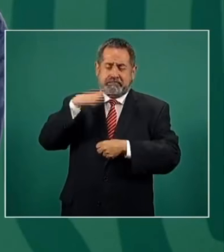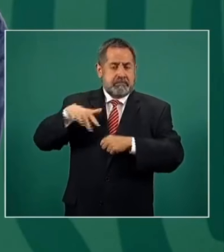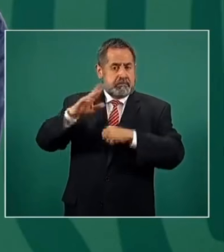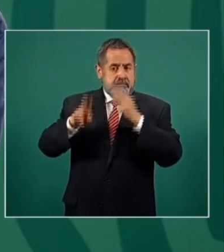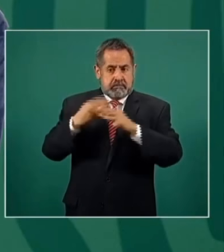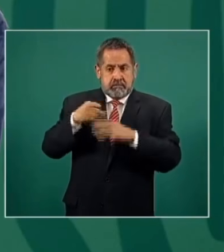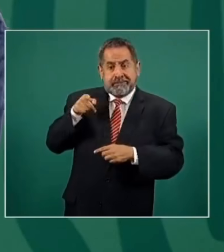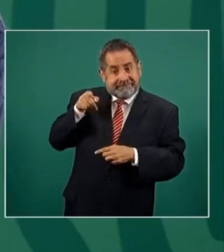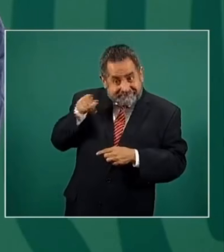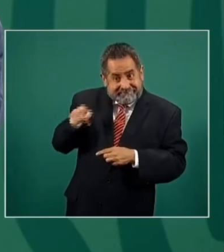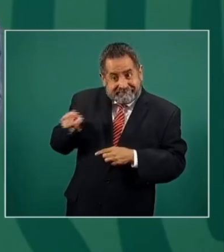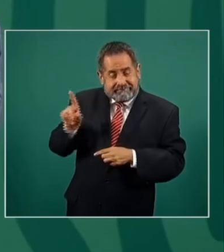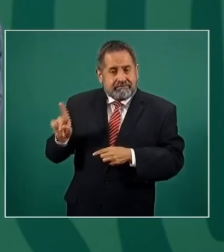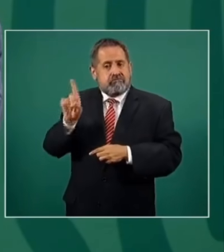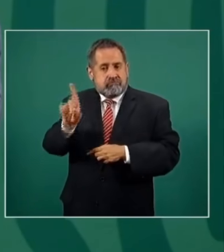pero además